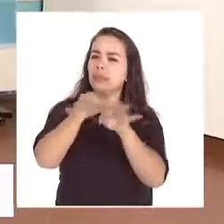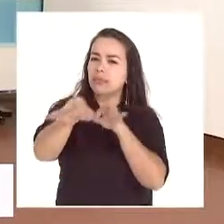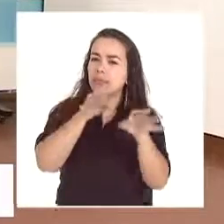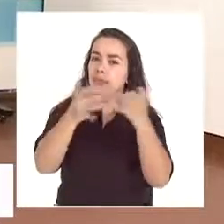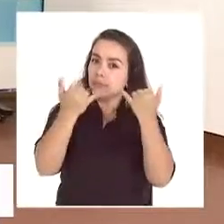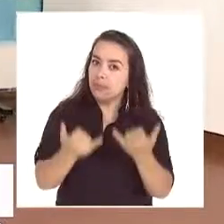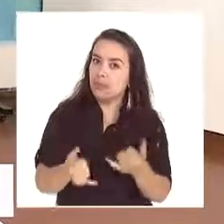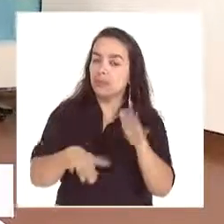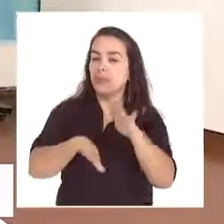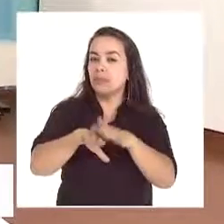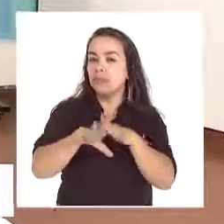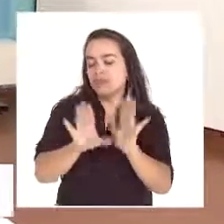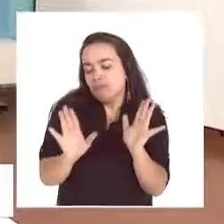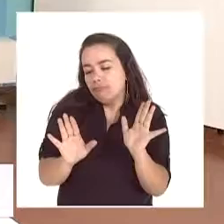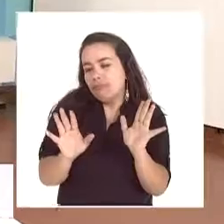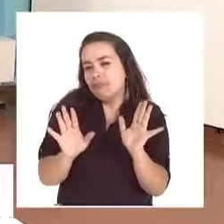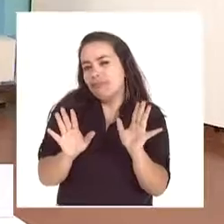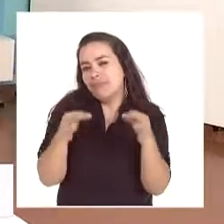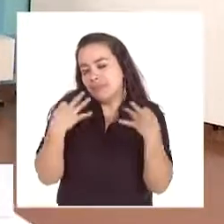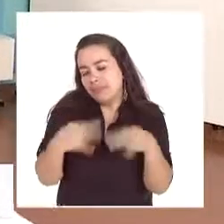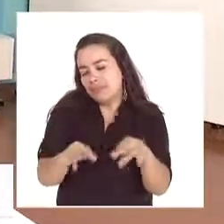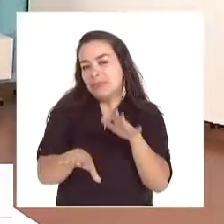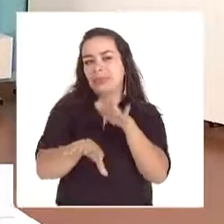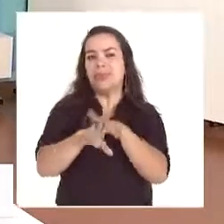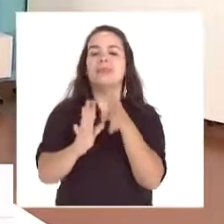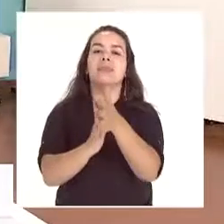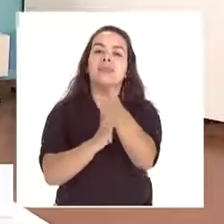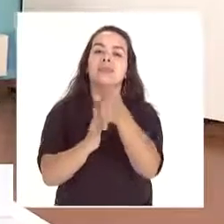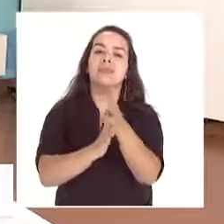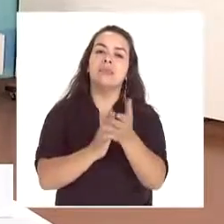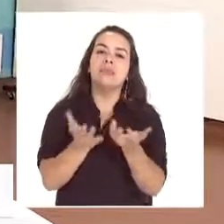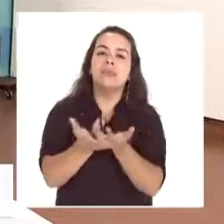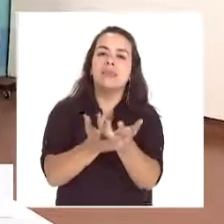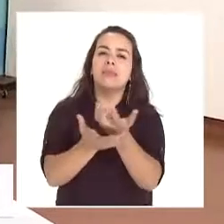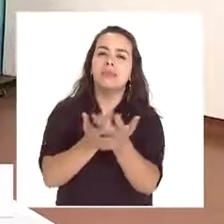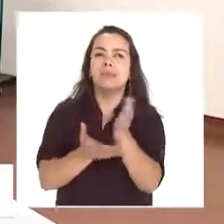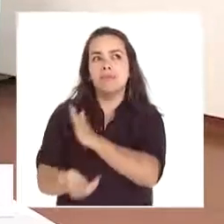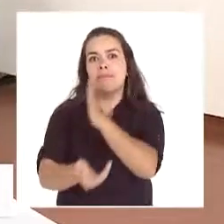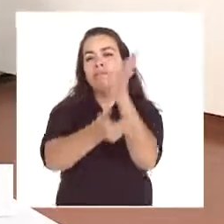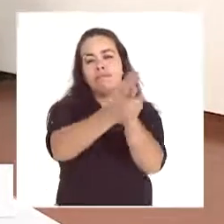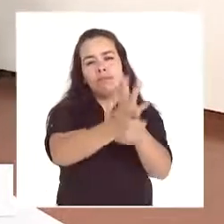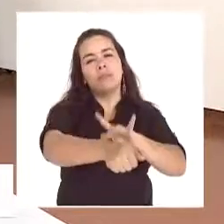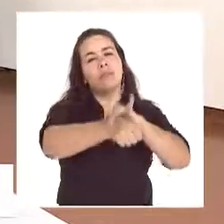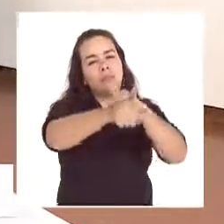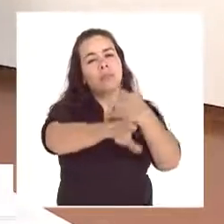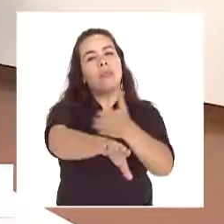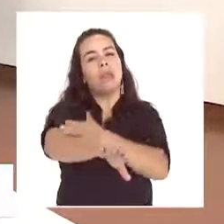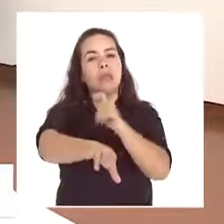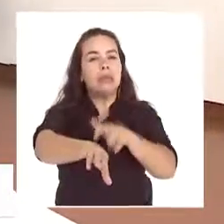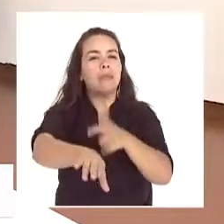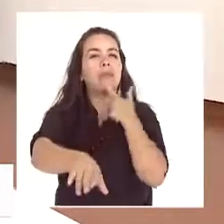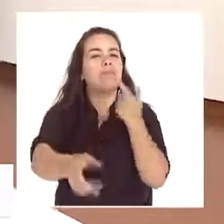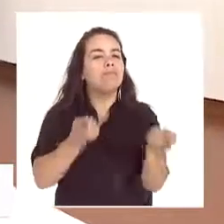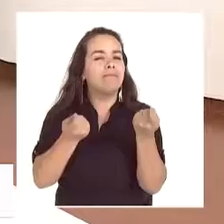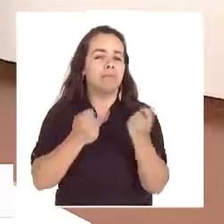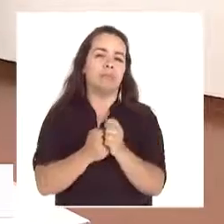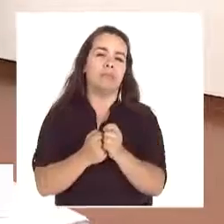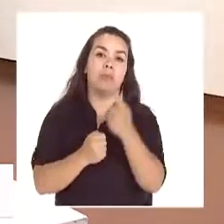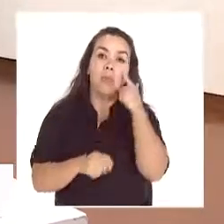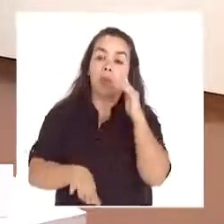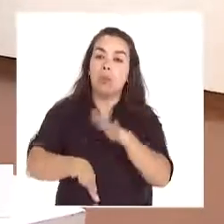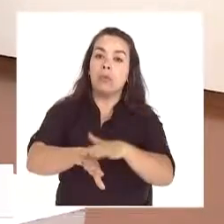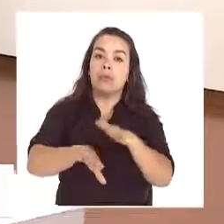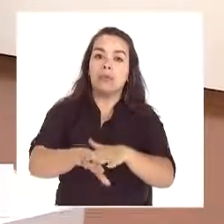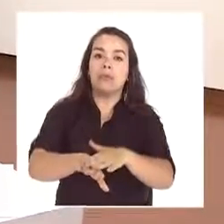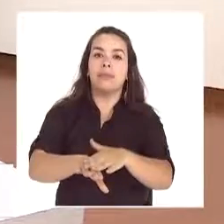podría darles humildemente es que consulten a tiempo y que prevengan el desarrollo de la